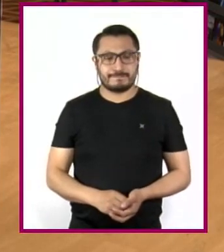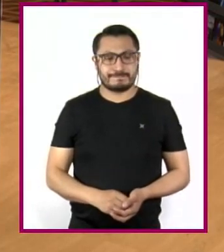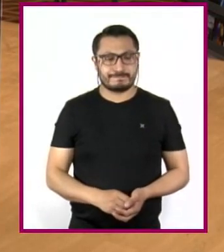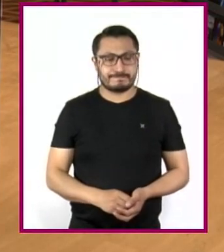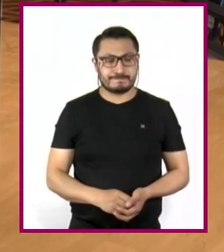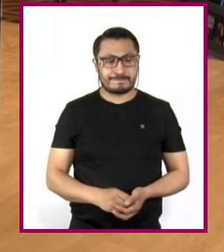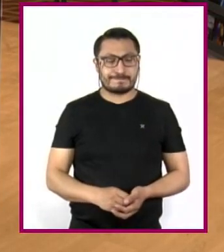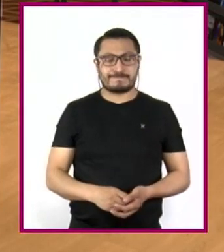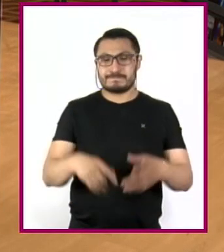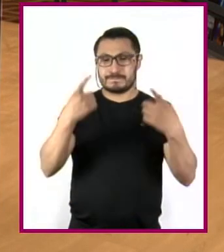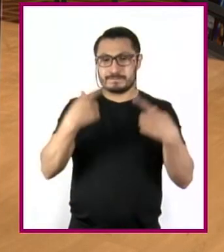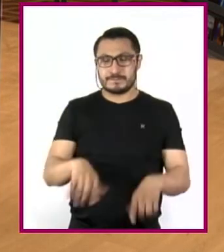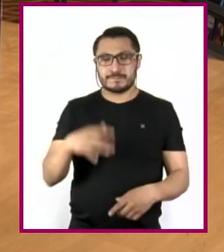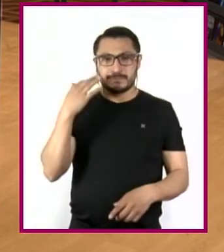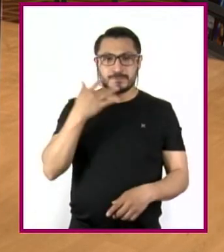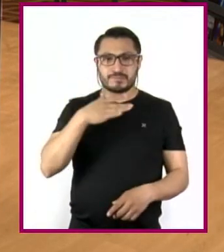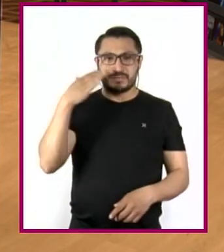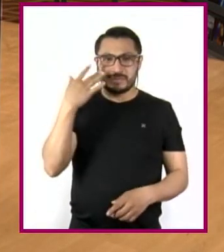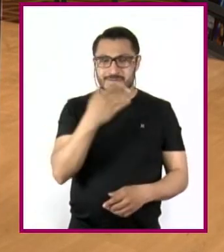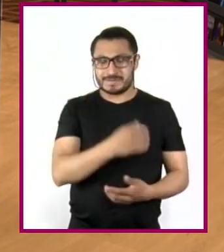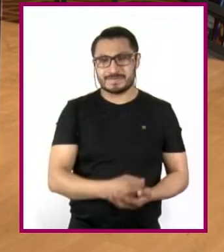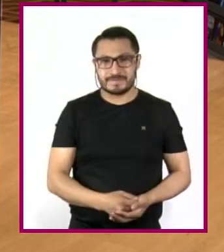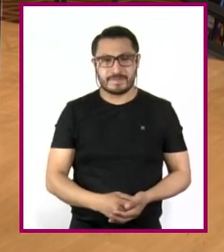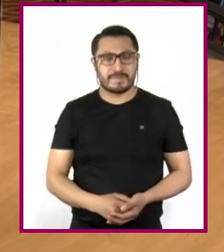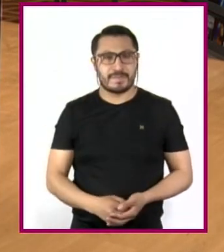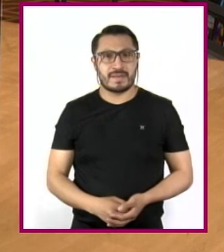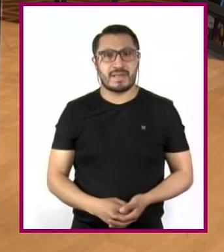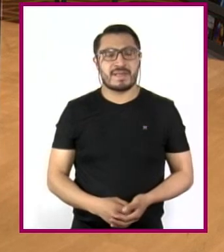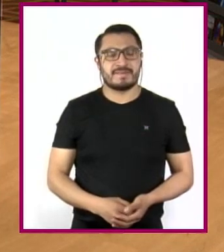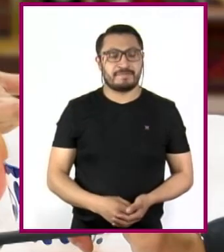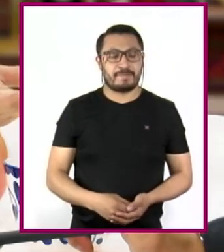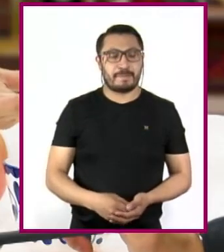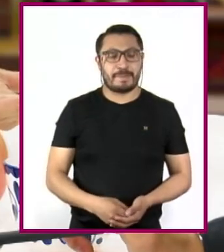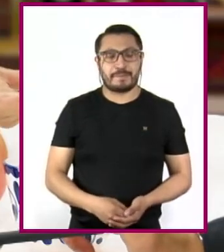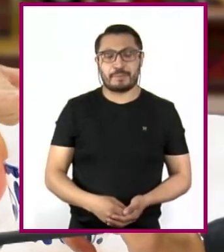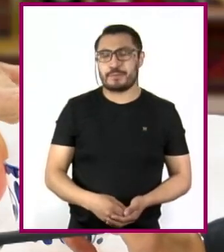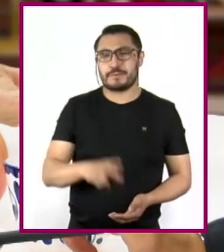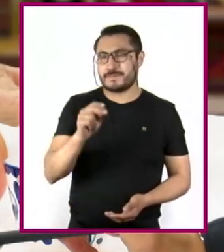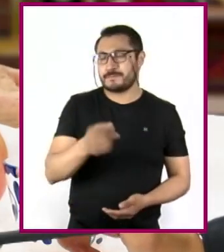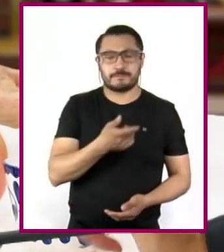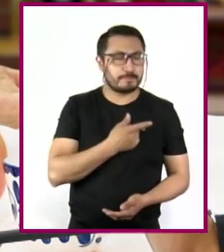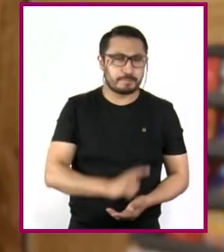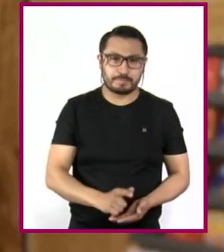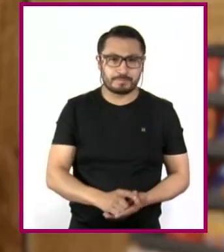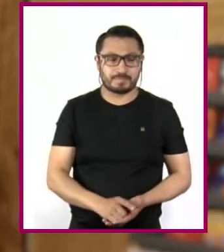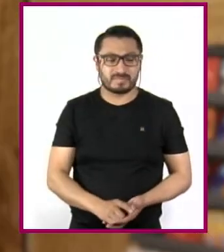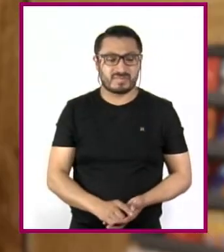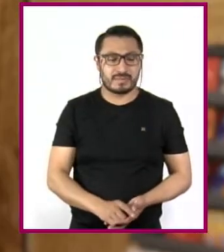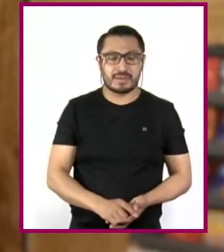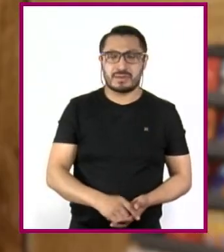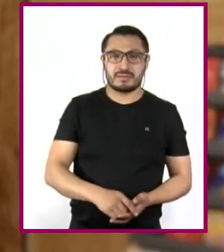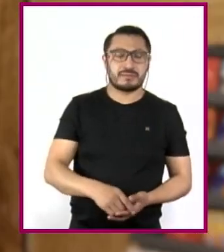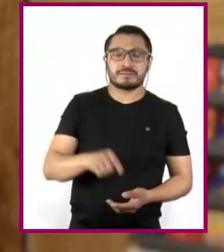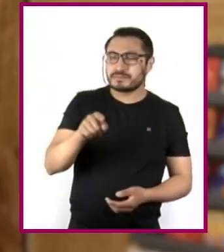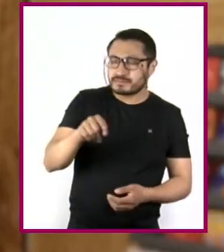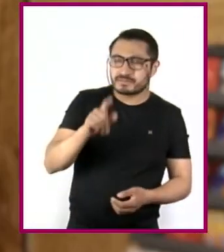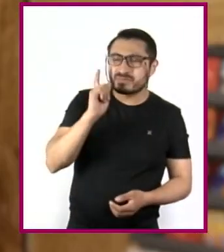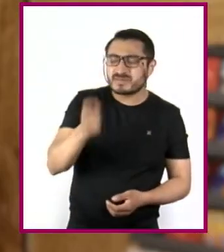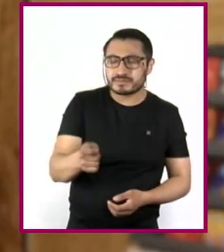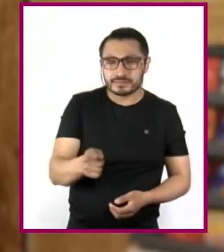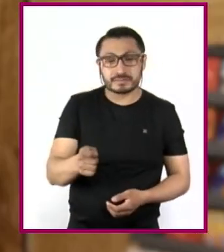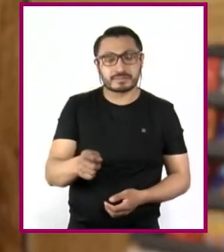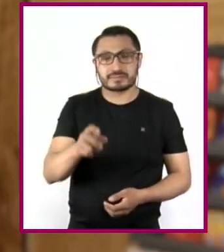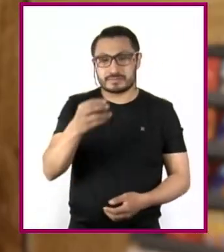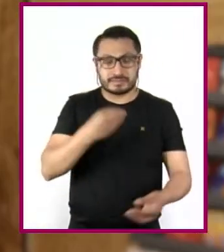Pues este pastel estuvo muy bueno. Pues, yo no estoy satisfecho. ¿Tenemos otra cosa? No por la comida,